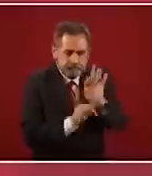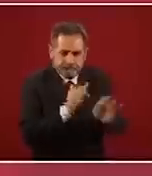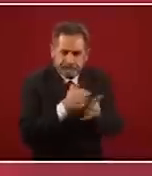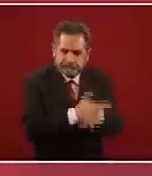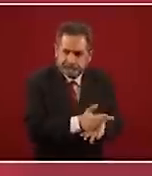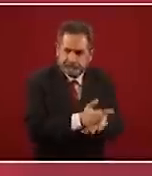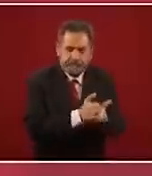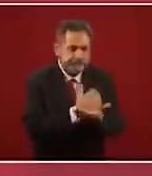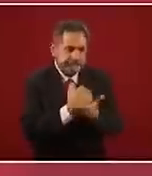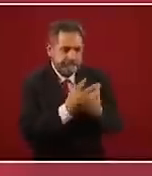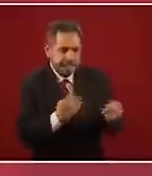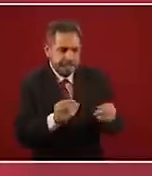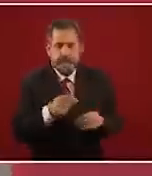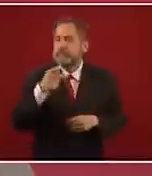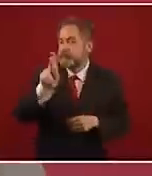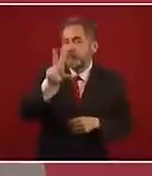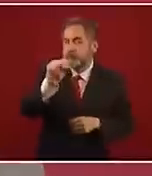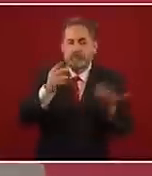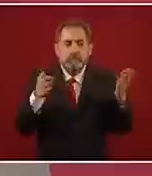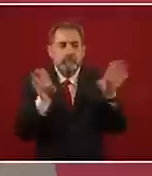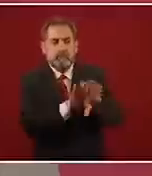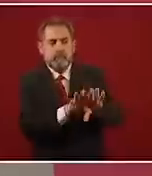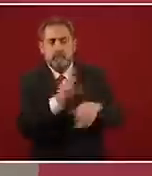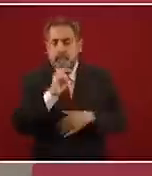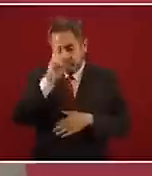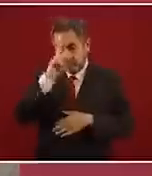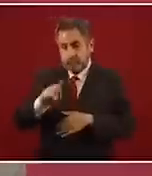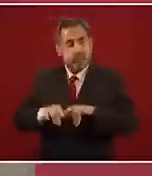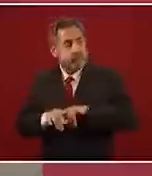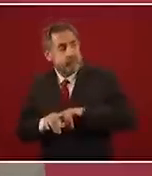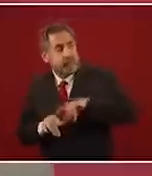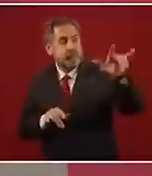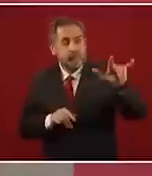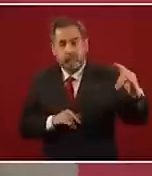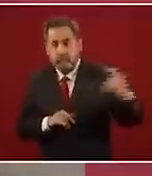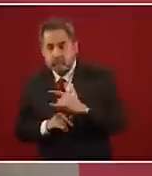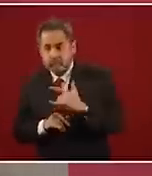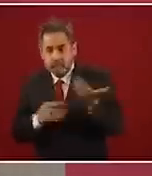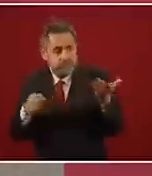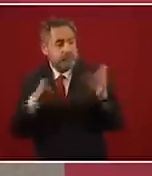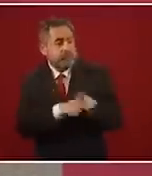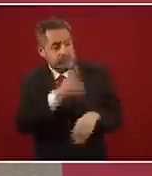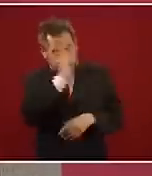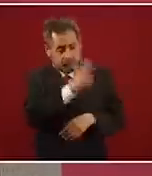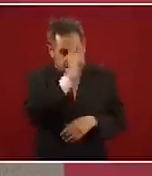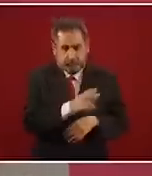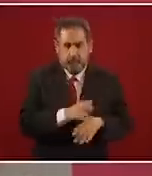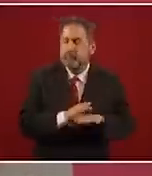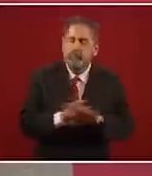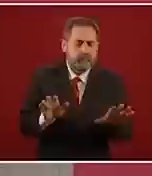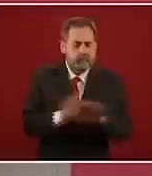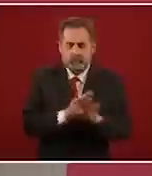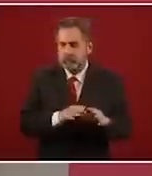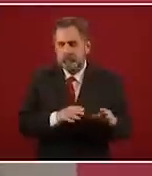propósito restringir ni los viajes de aquí a China, ni los de regreso, ni el traslado de bienes entre estos